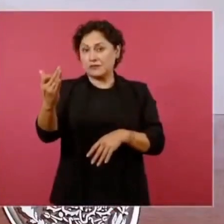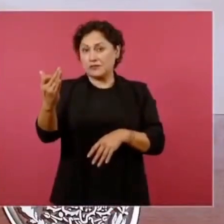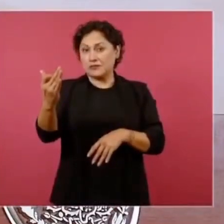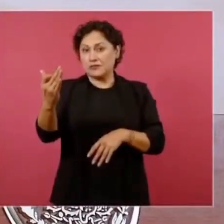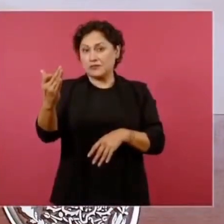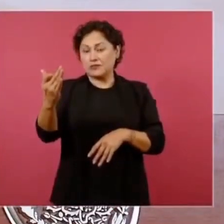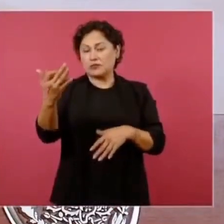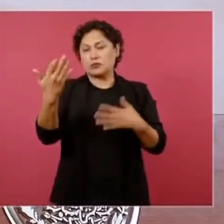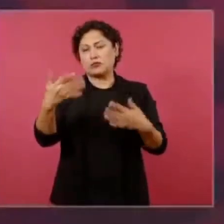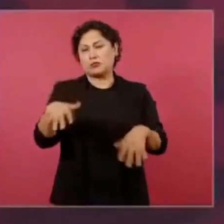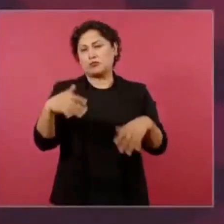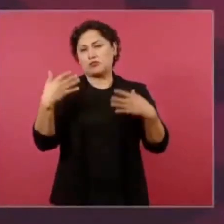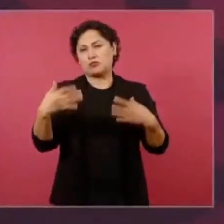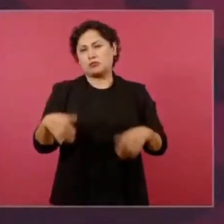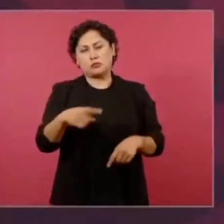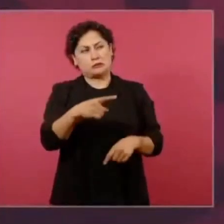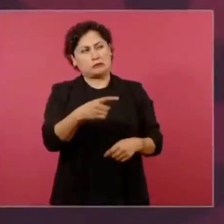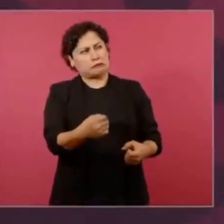de sopilotes.